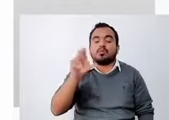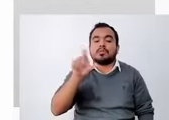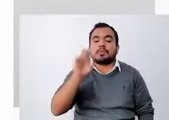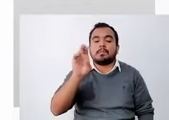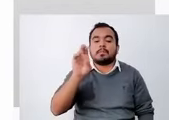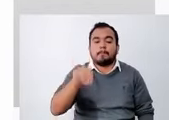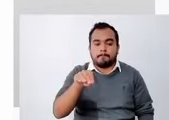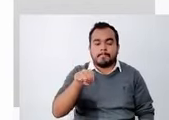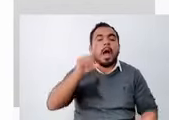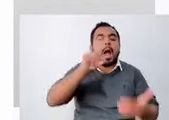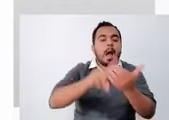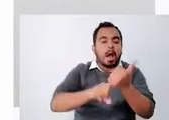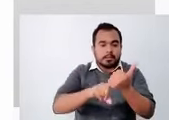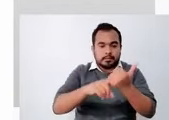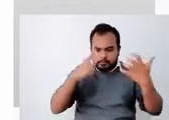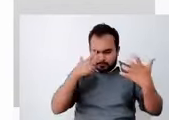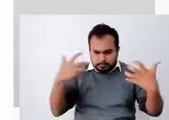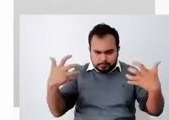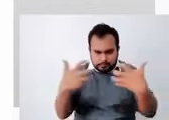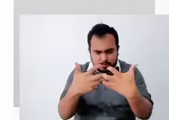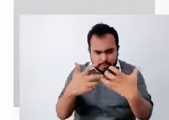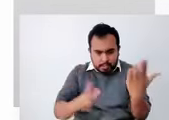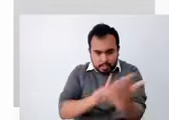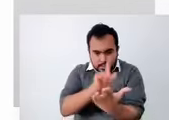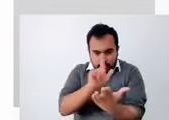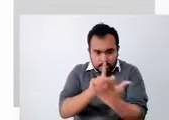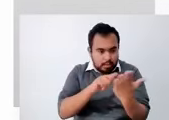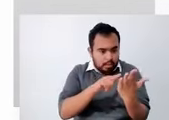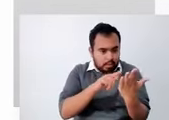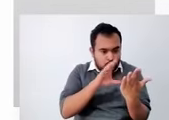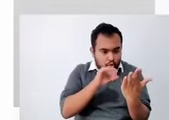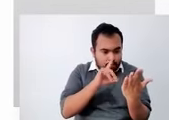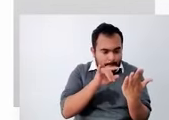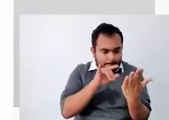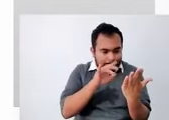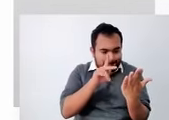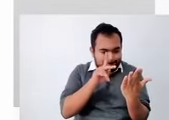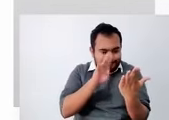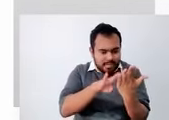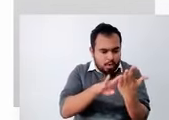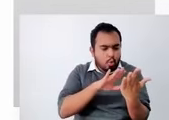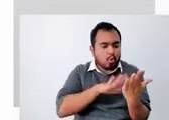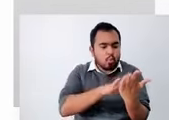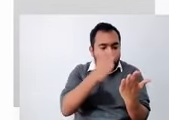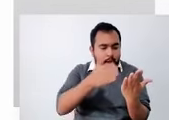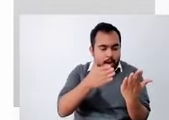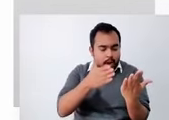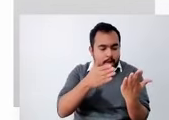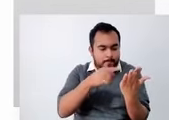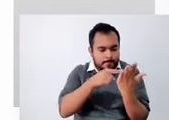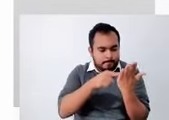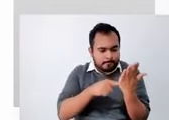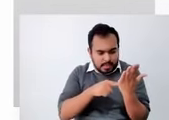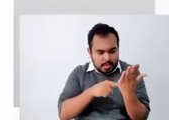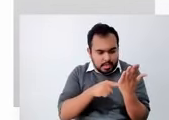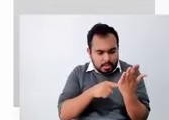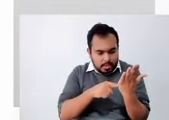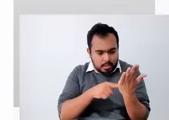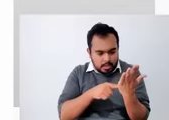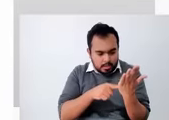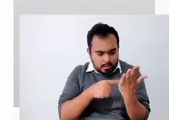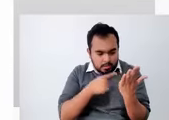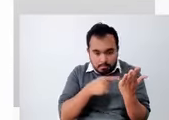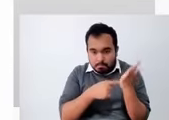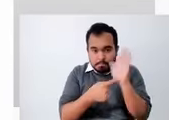alguien dice qué vamos a poner en el Código Penal y con qué pena, ahí queremos prevención general negativa, mandar un mensaje disuasorio a la